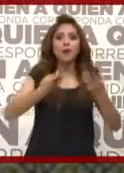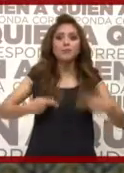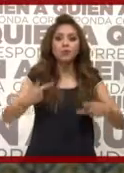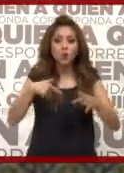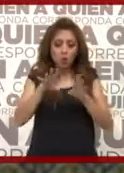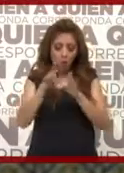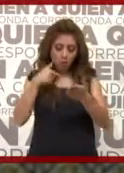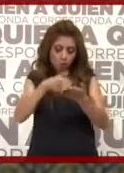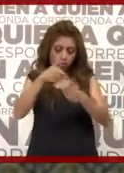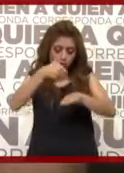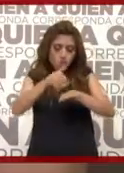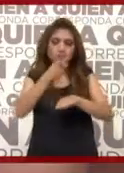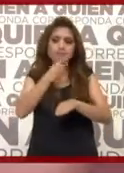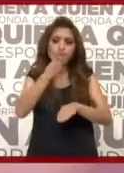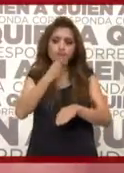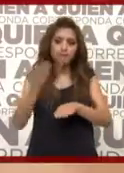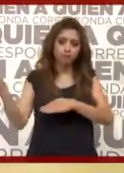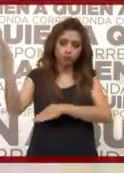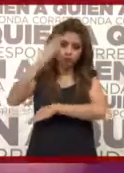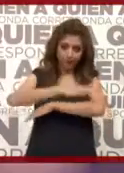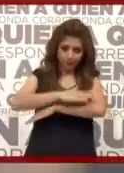están controlados cada día.